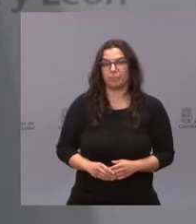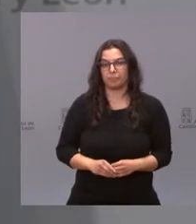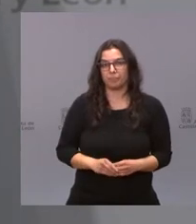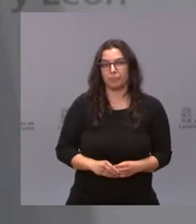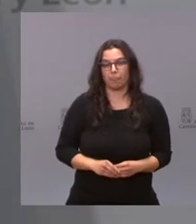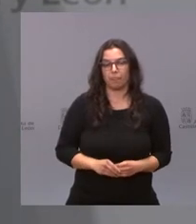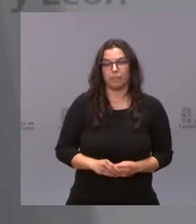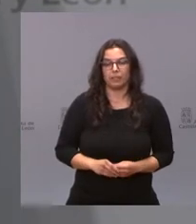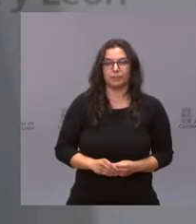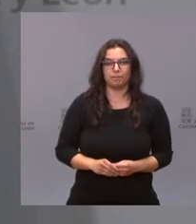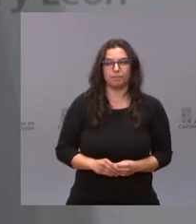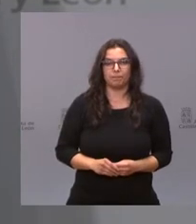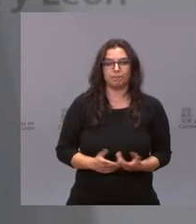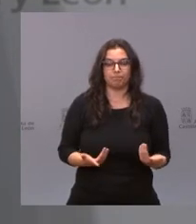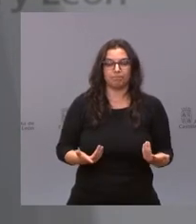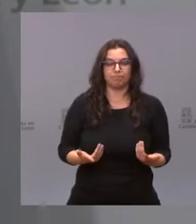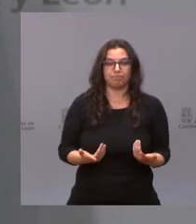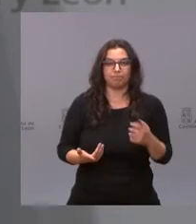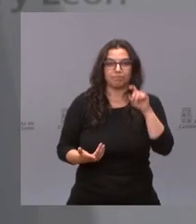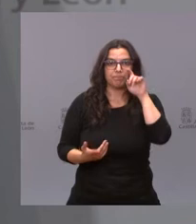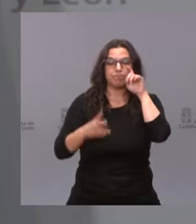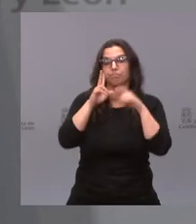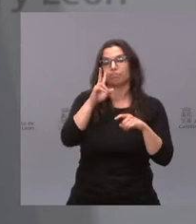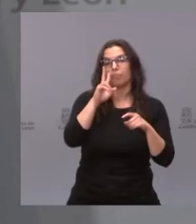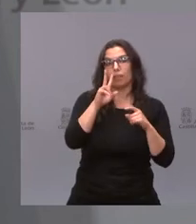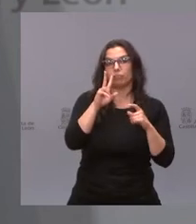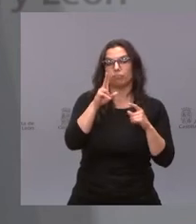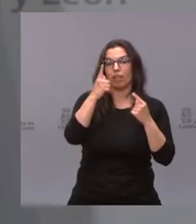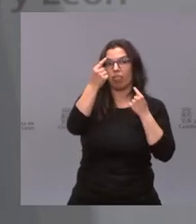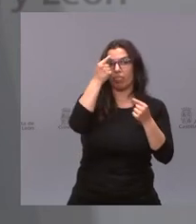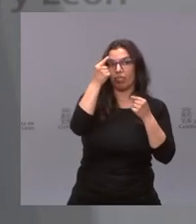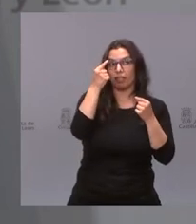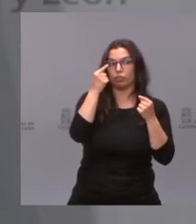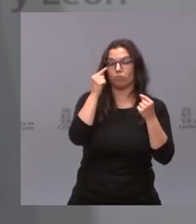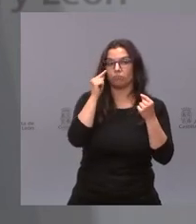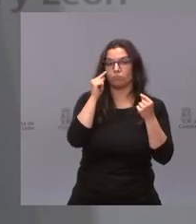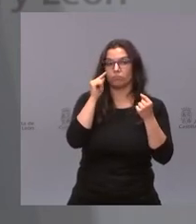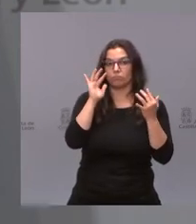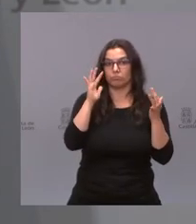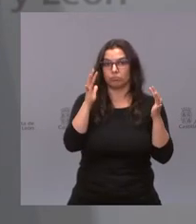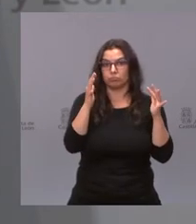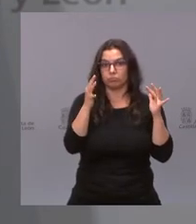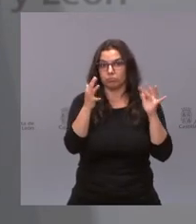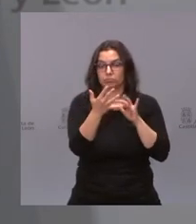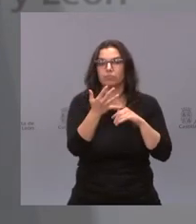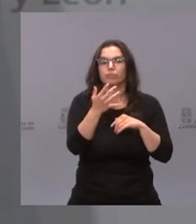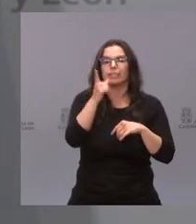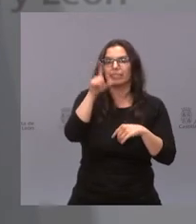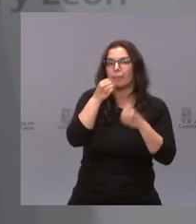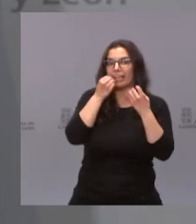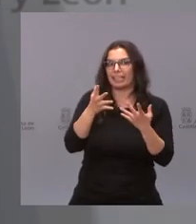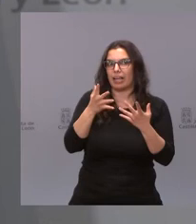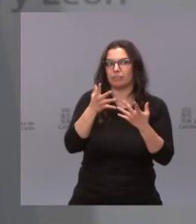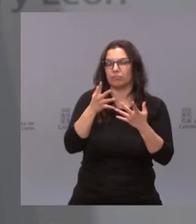a la vista de la evolución de la incidencia y de la campaña de vacunación,